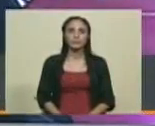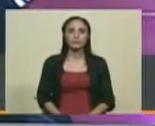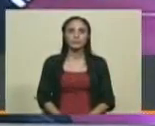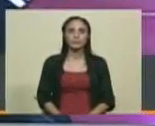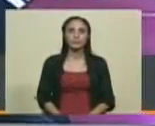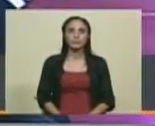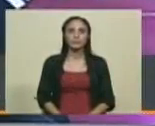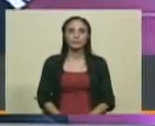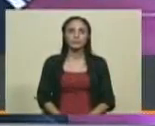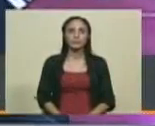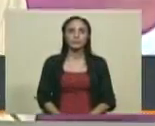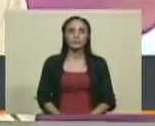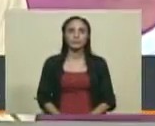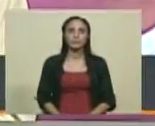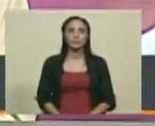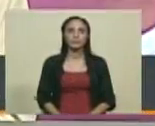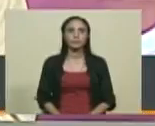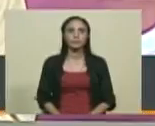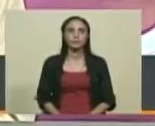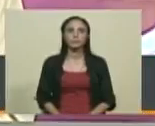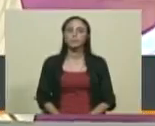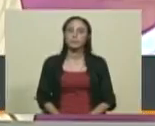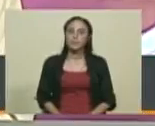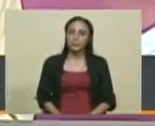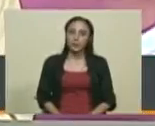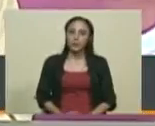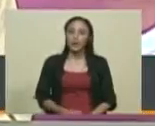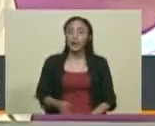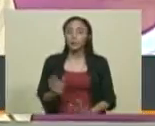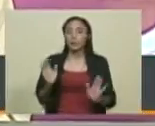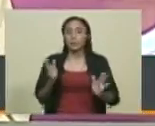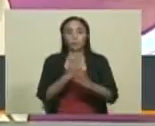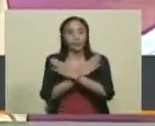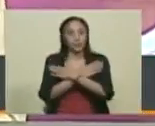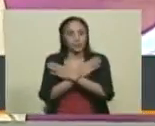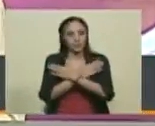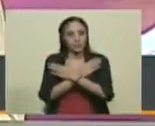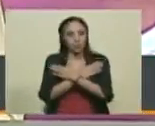bueno, yo quiero felicitar